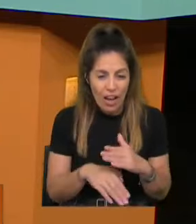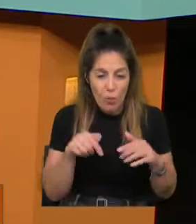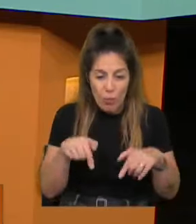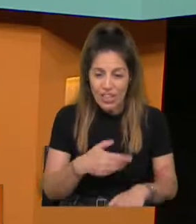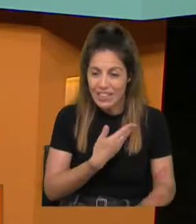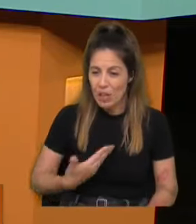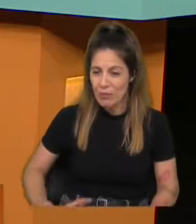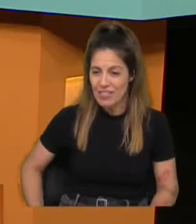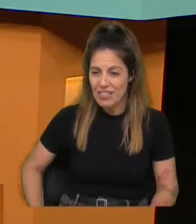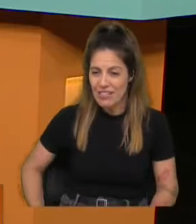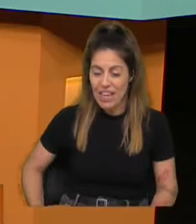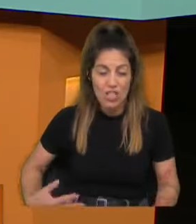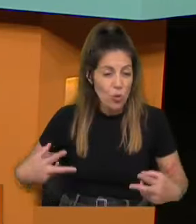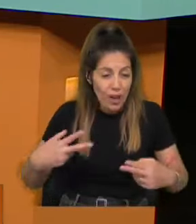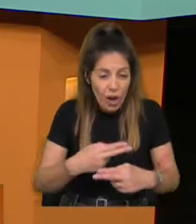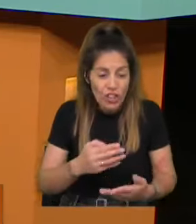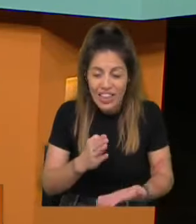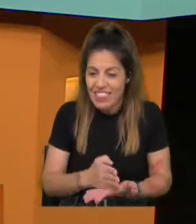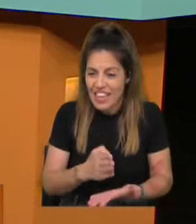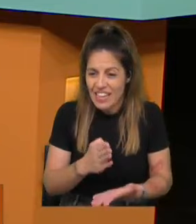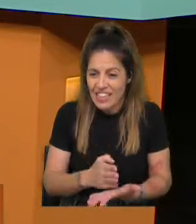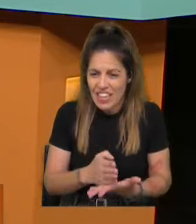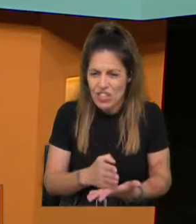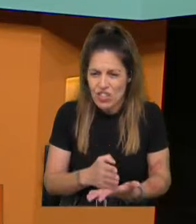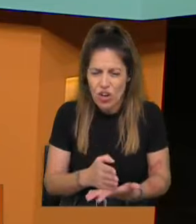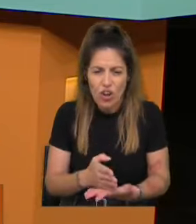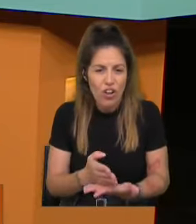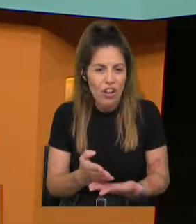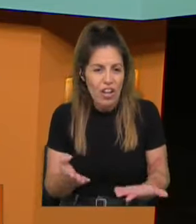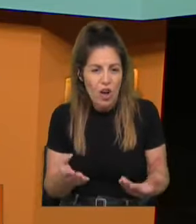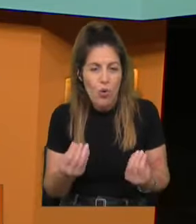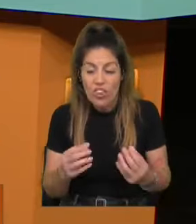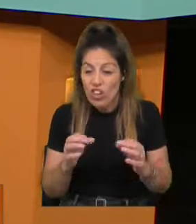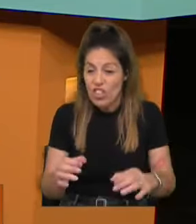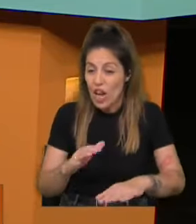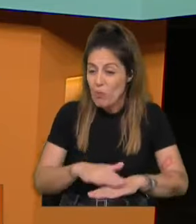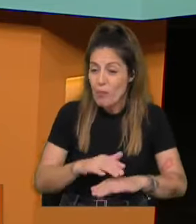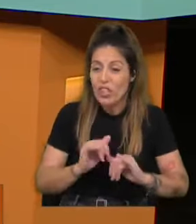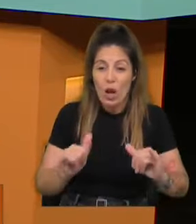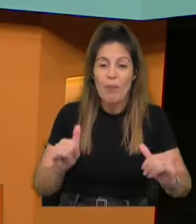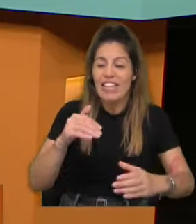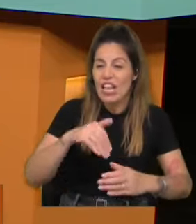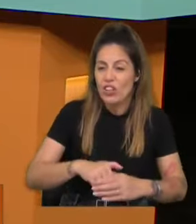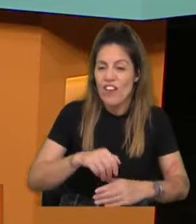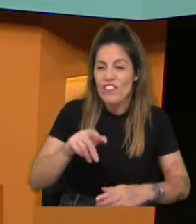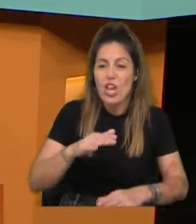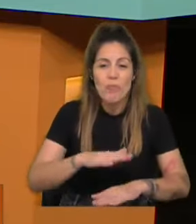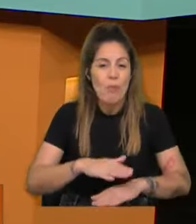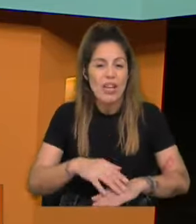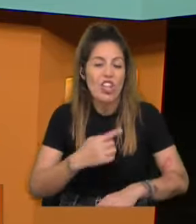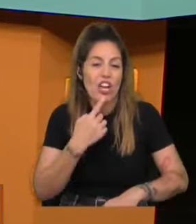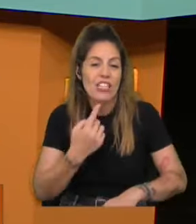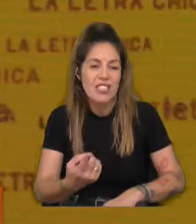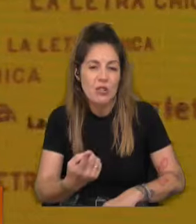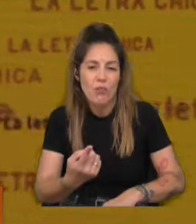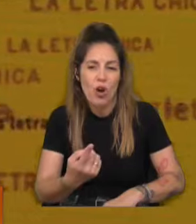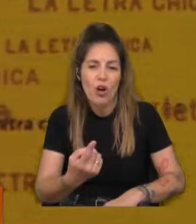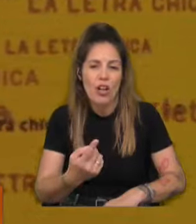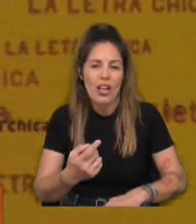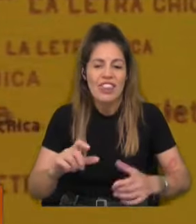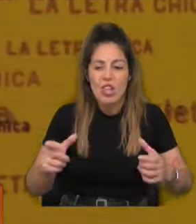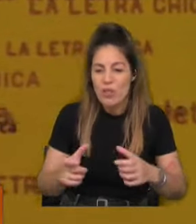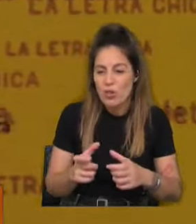directamente una un recorte en materia de derechos es una cosa impresionante porque claro cuando llegue el momento de la campaña electoral viene el momento en el que nos jact de la disminución